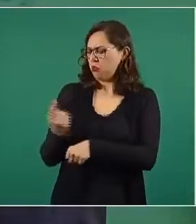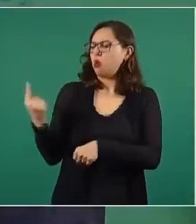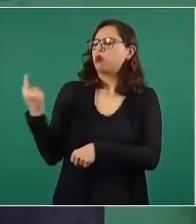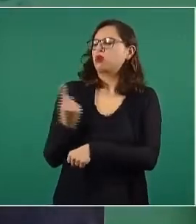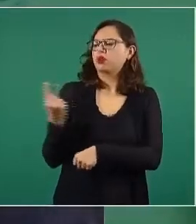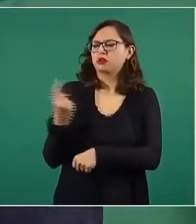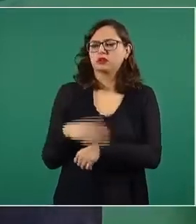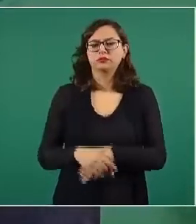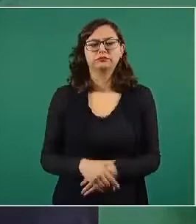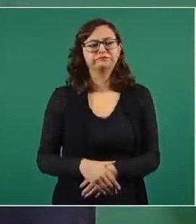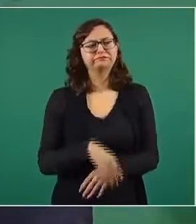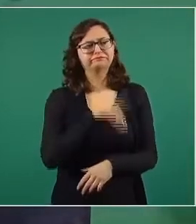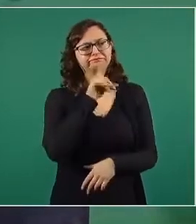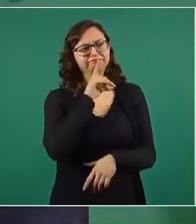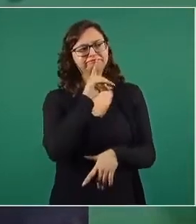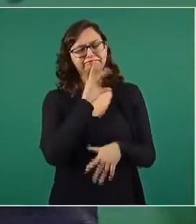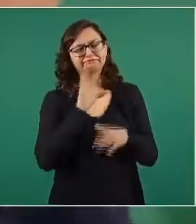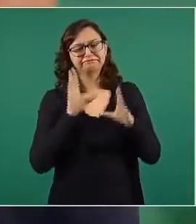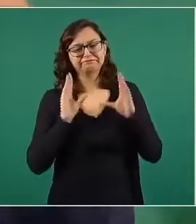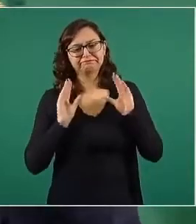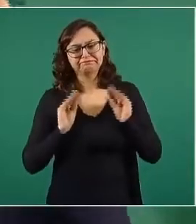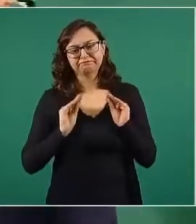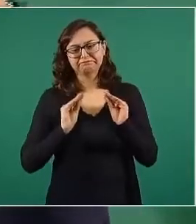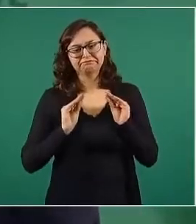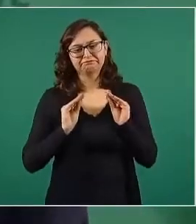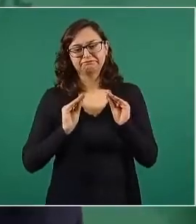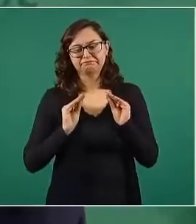No dije nada. Pero esto